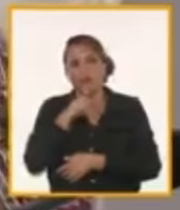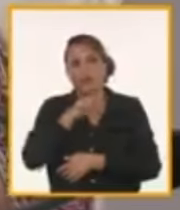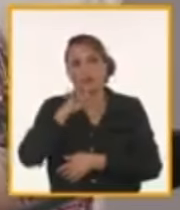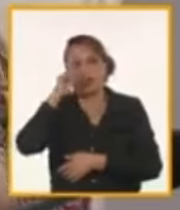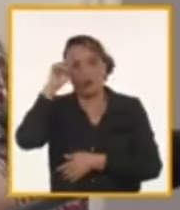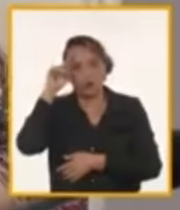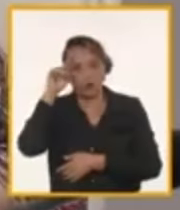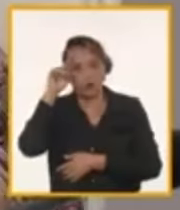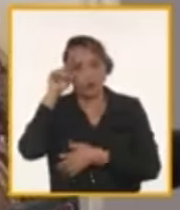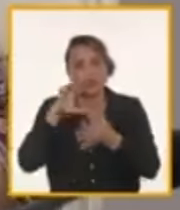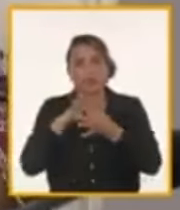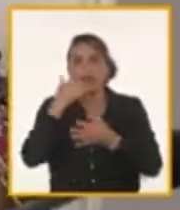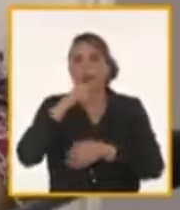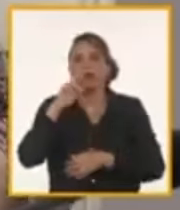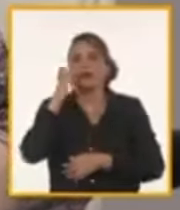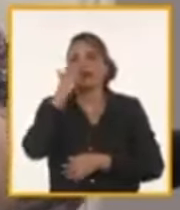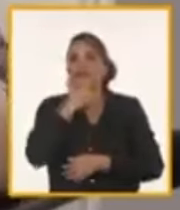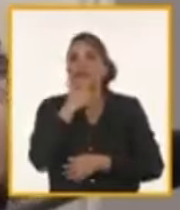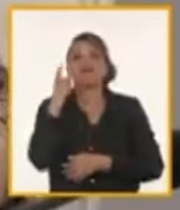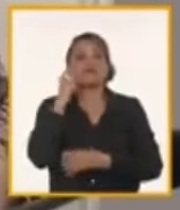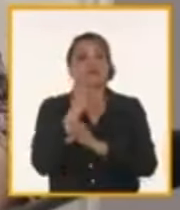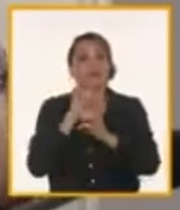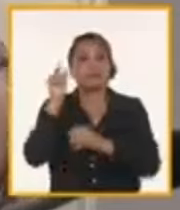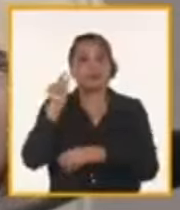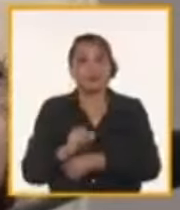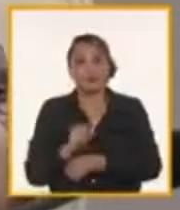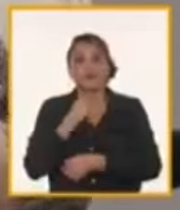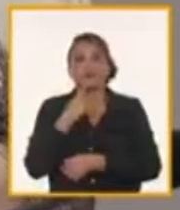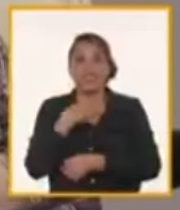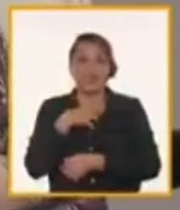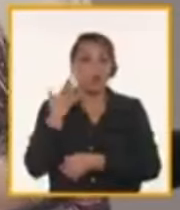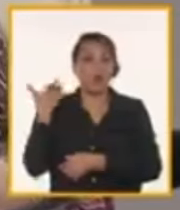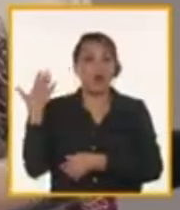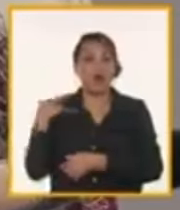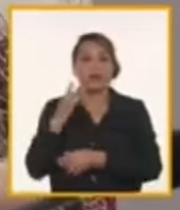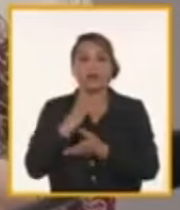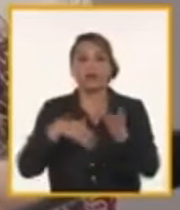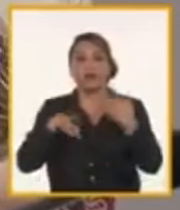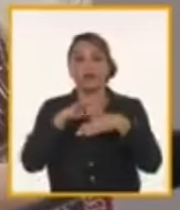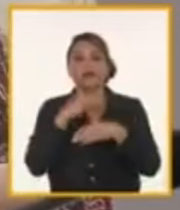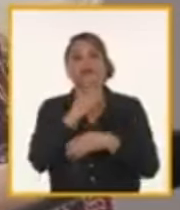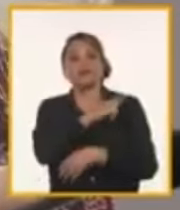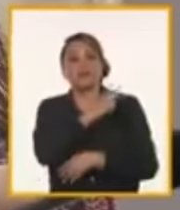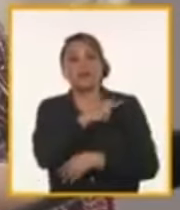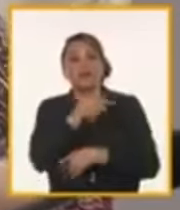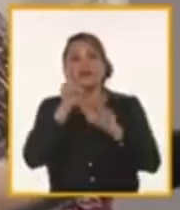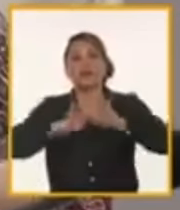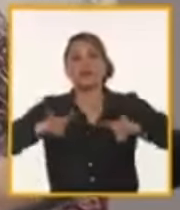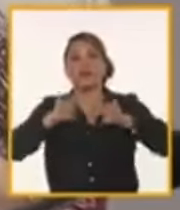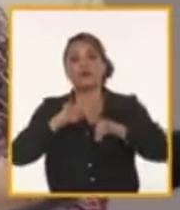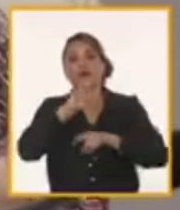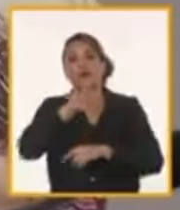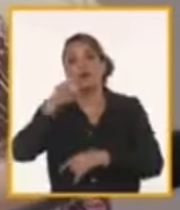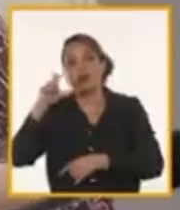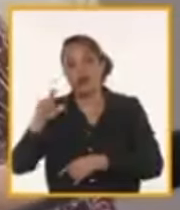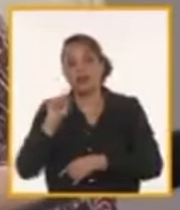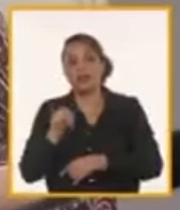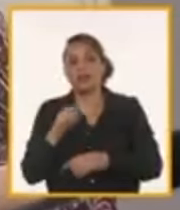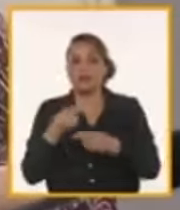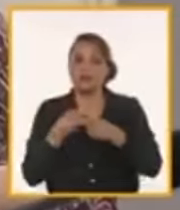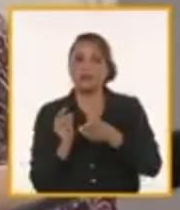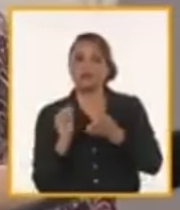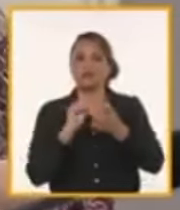Discúlpeme que es un científico destacado que tuvo en mes un directivo rector de la Universidad rector de la Universidad de las villas Entonces estamos muy